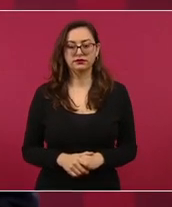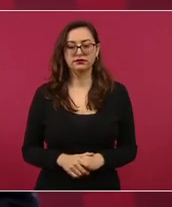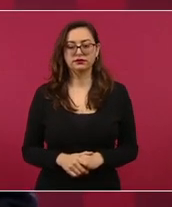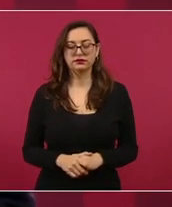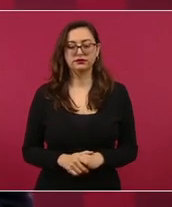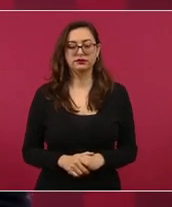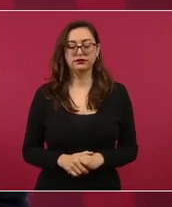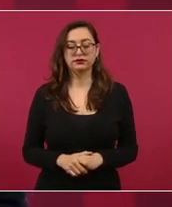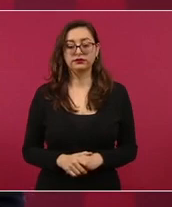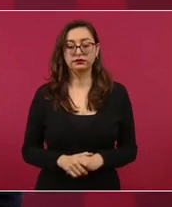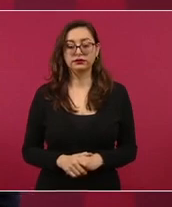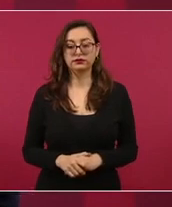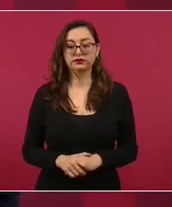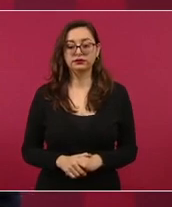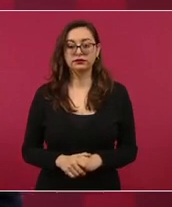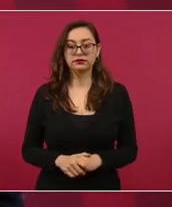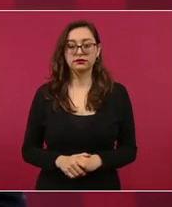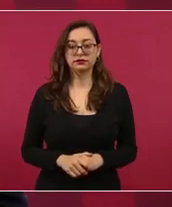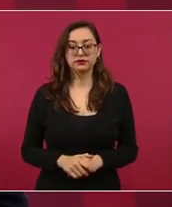Pero